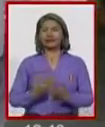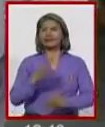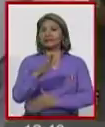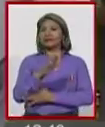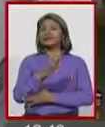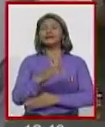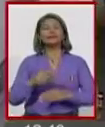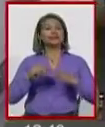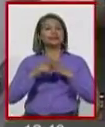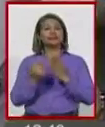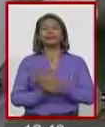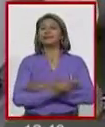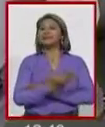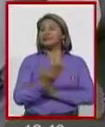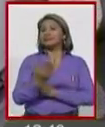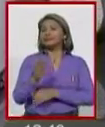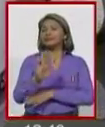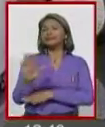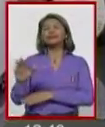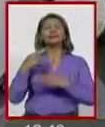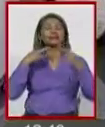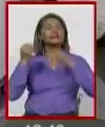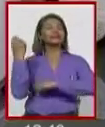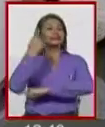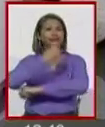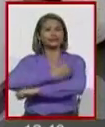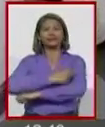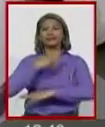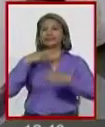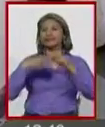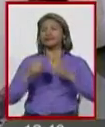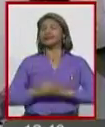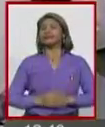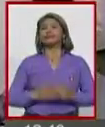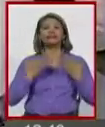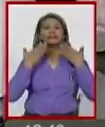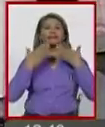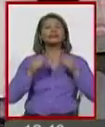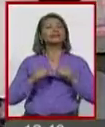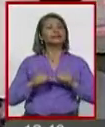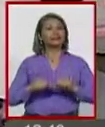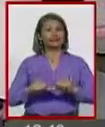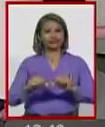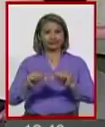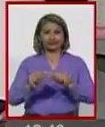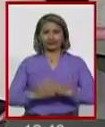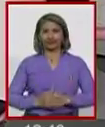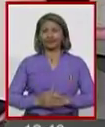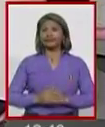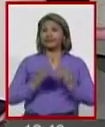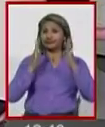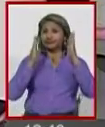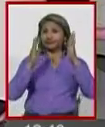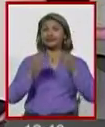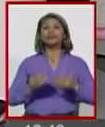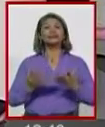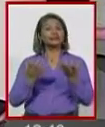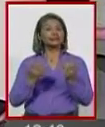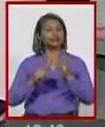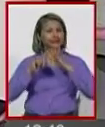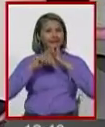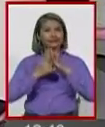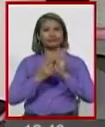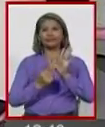Muy buenas tardes y de esta manera iniciamos Noticieros al Día Segunda Edición. Agradecemos como siempre su preferencia y